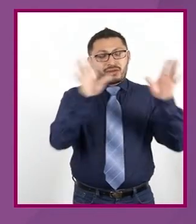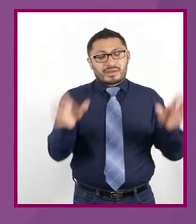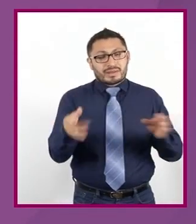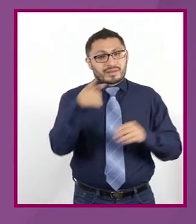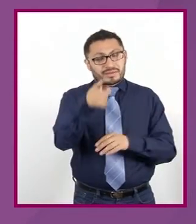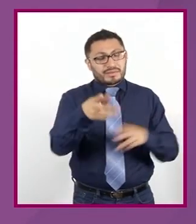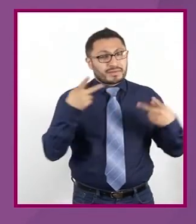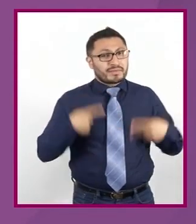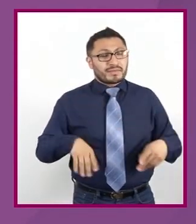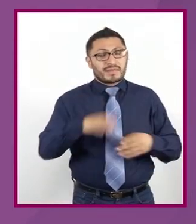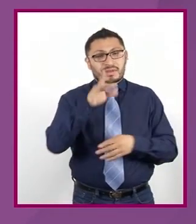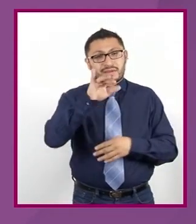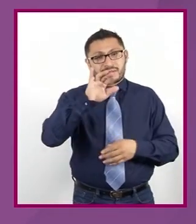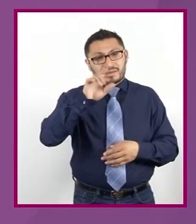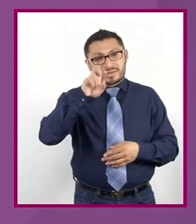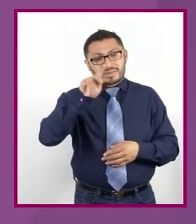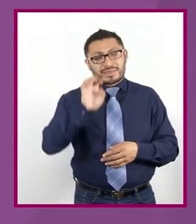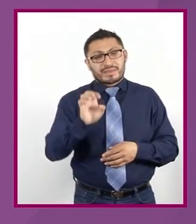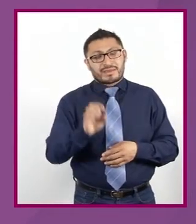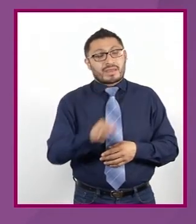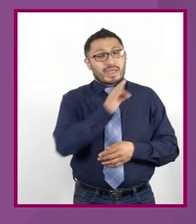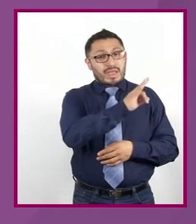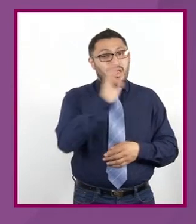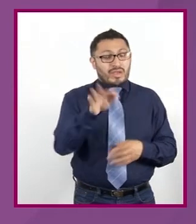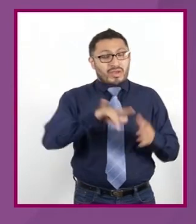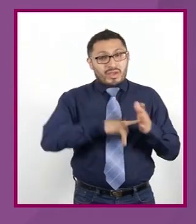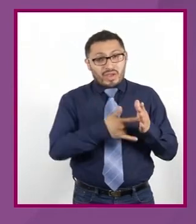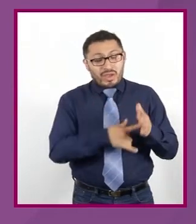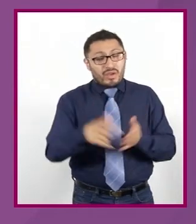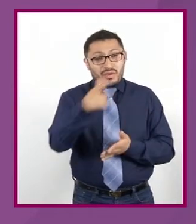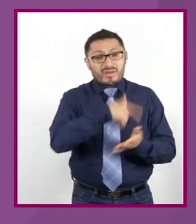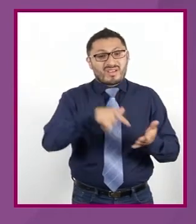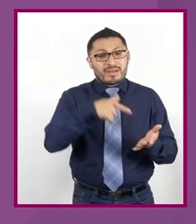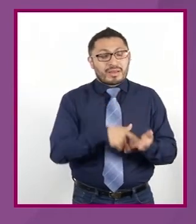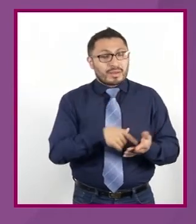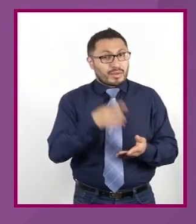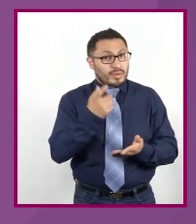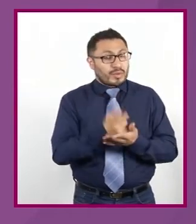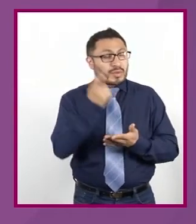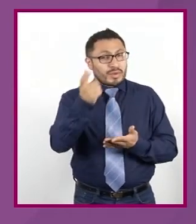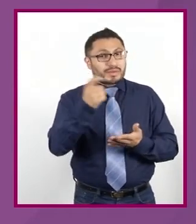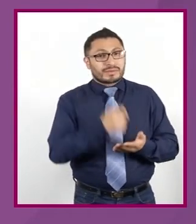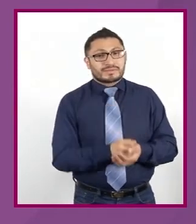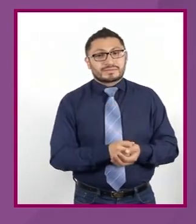cliente. Fecha y hora del lugar de transacción.